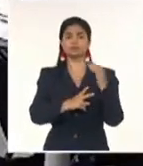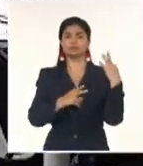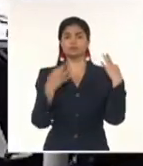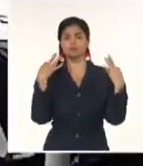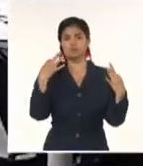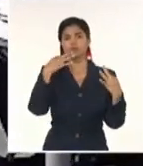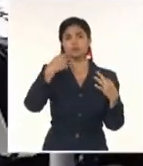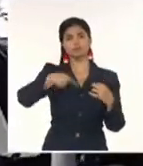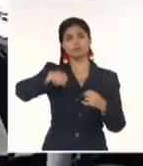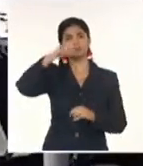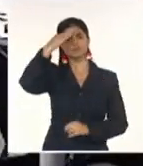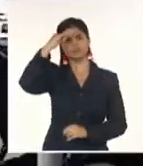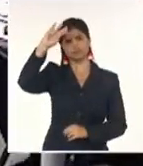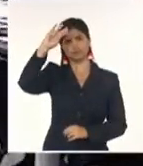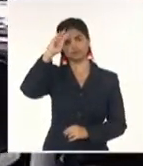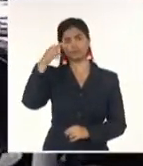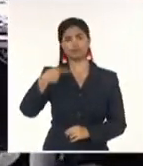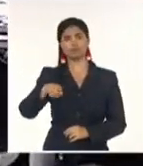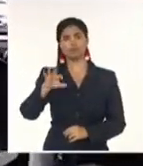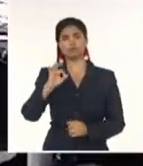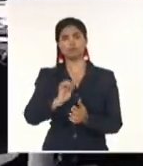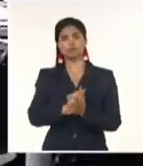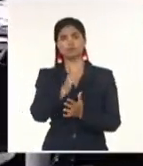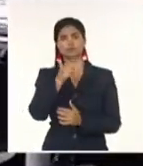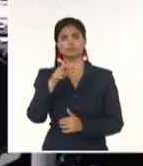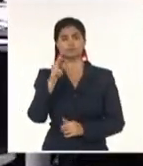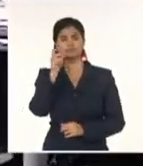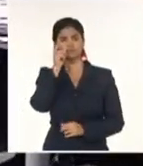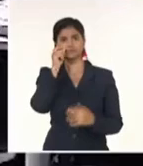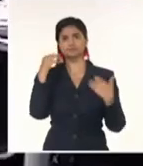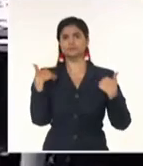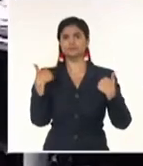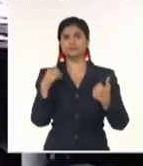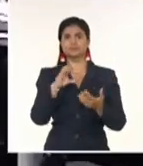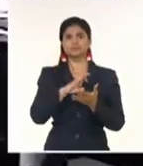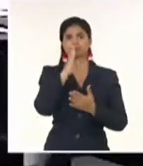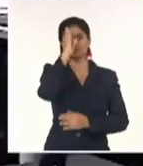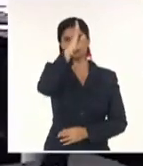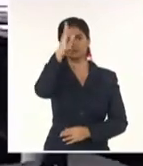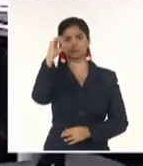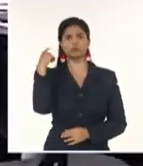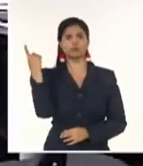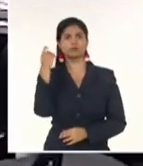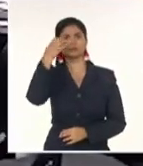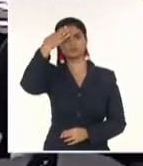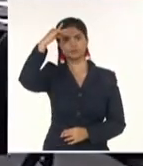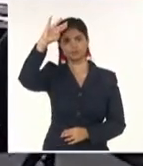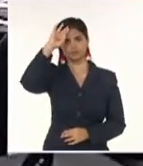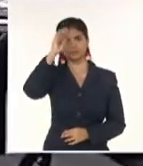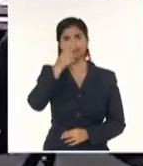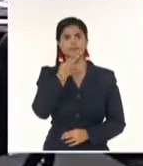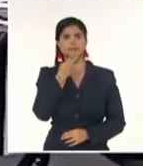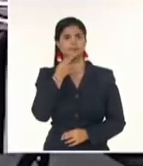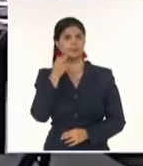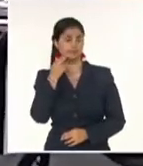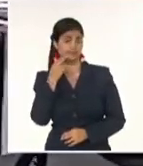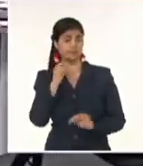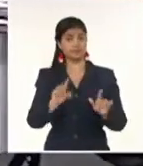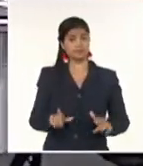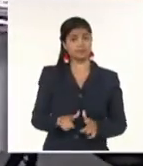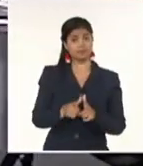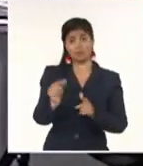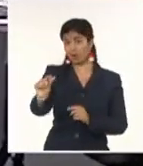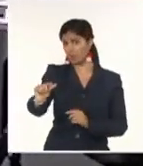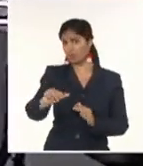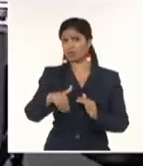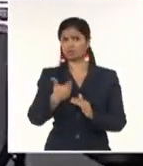Cuba, representada por Omar Baliño, director de la Biblioteca Nacional de Cuba, José Martí. Cercana ya la celebración del Día del